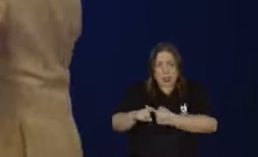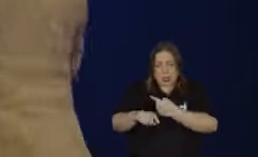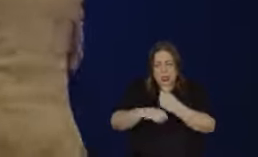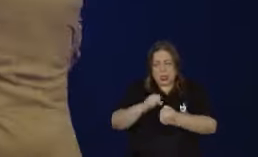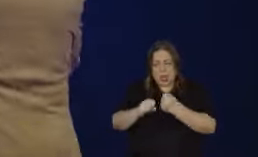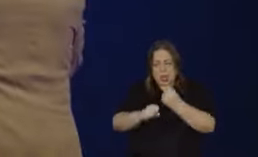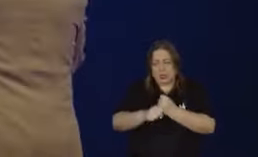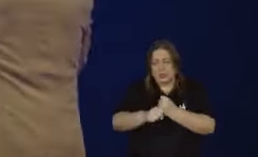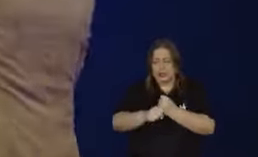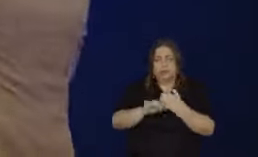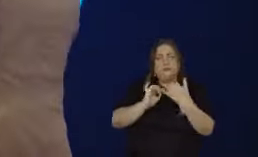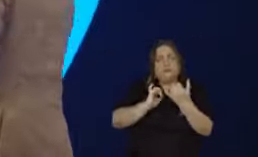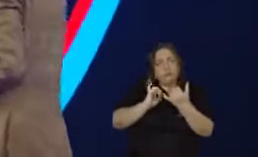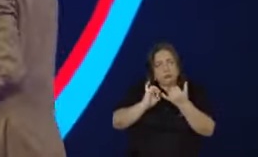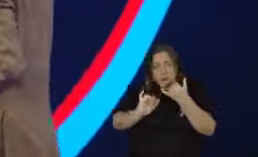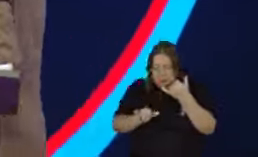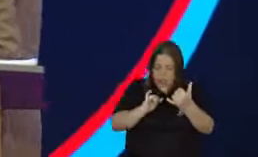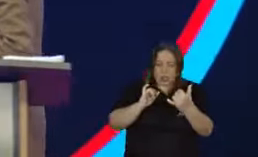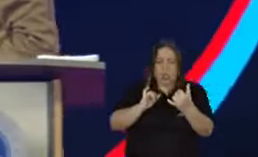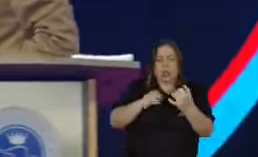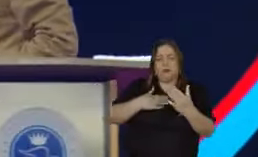y a veces por toda nuestra vida.